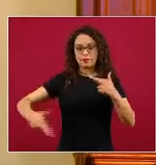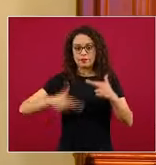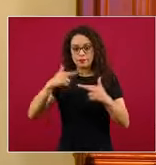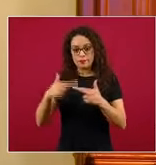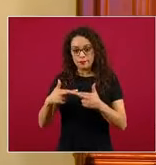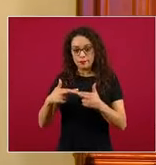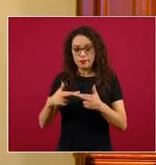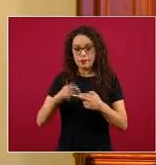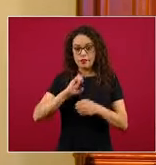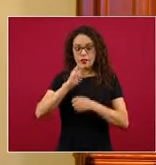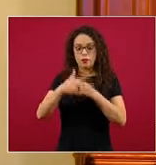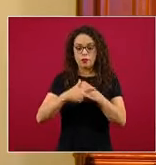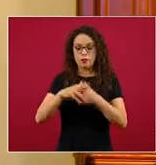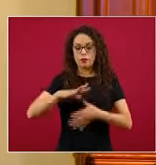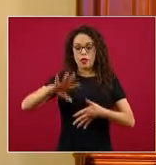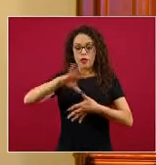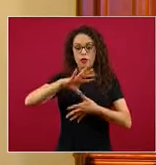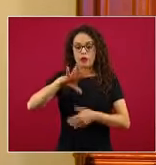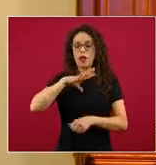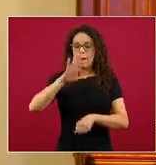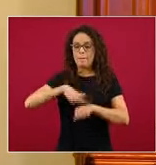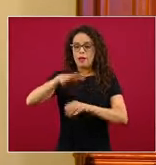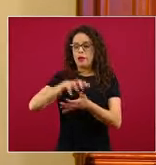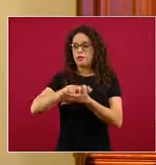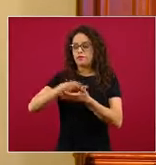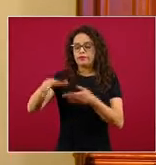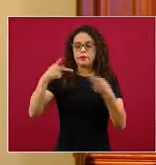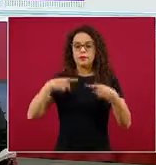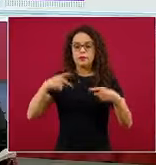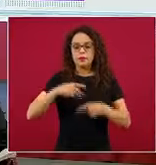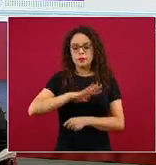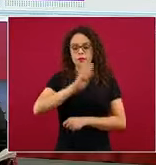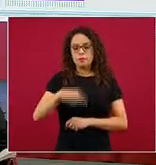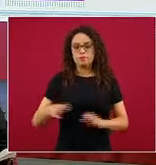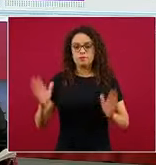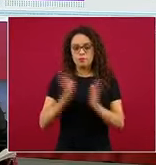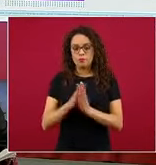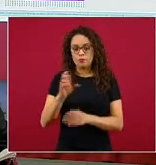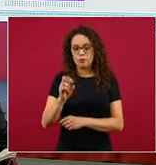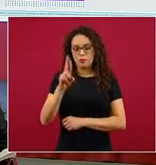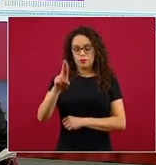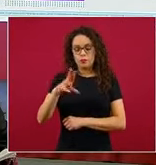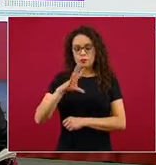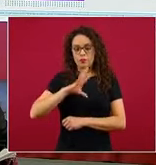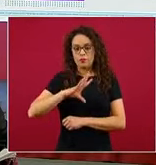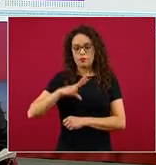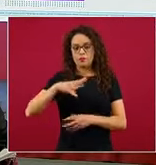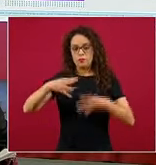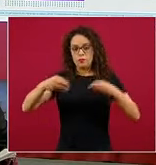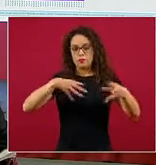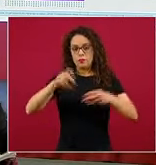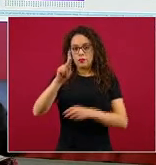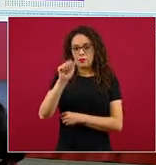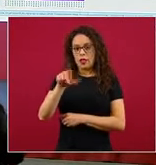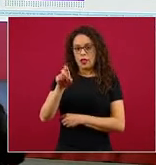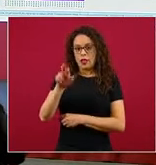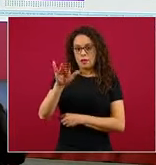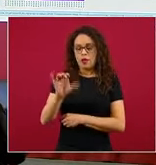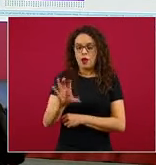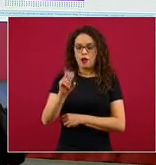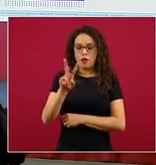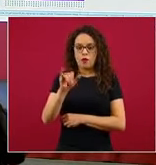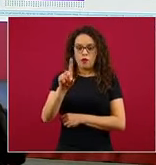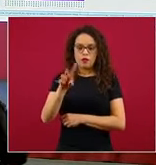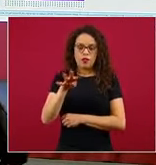son las que están contribuyendo con la mayor mortalidad actual a la pandemia de COVID-19. Veamos